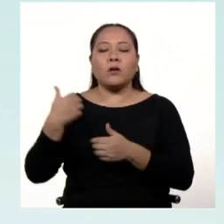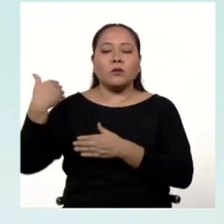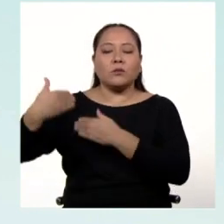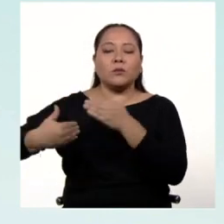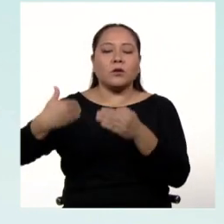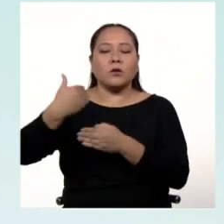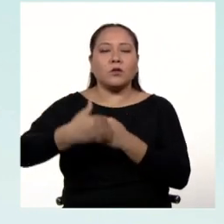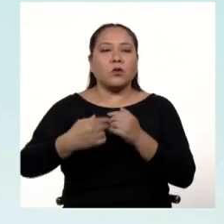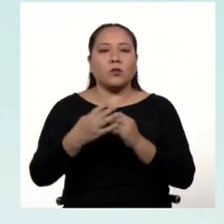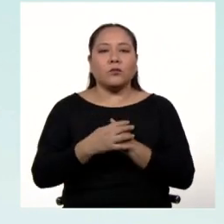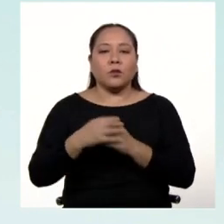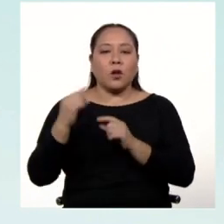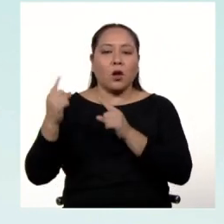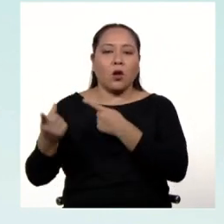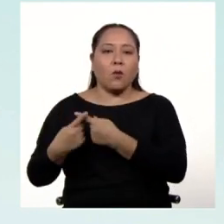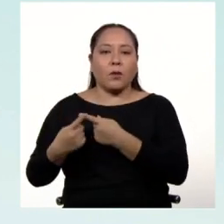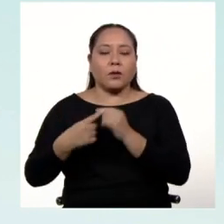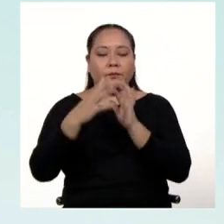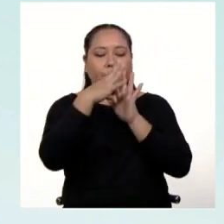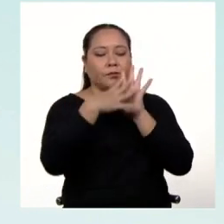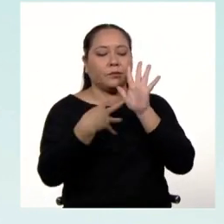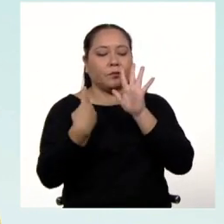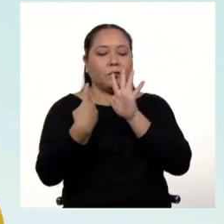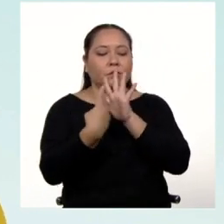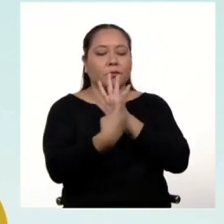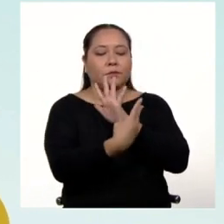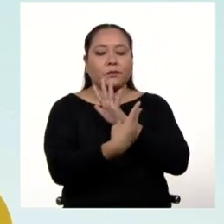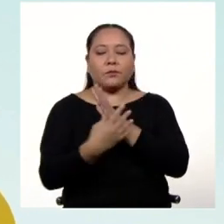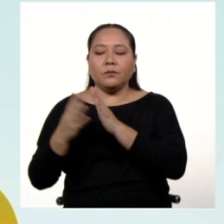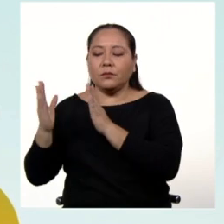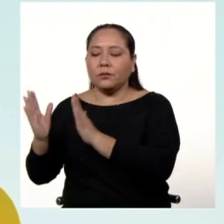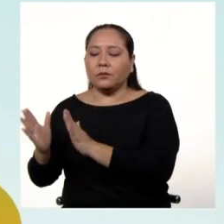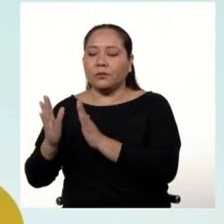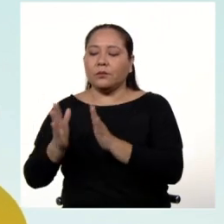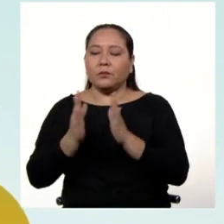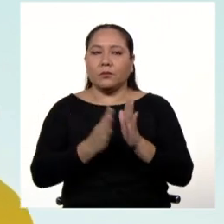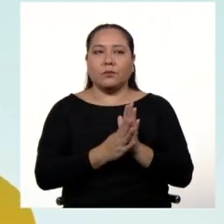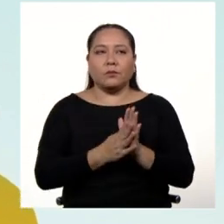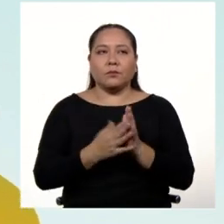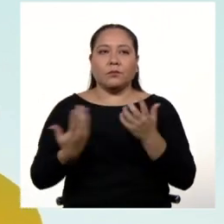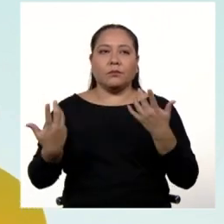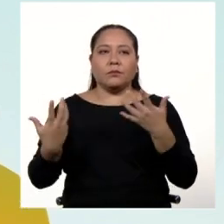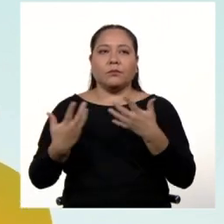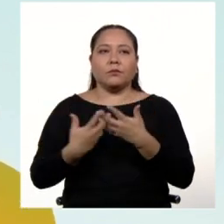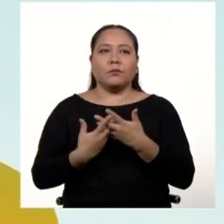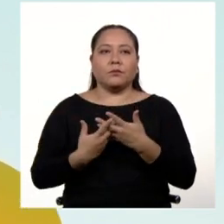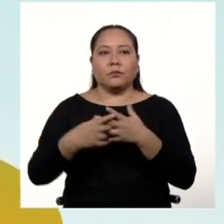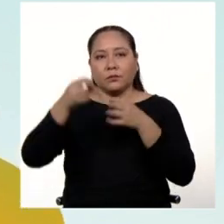geométrica, elaboramos una tabla para relacionar los términos de la progresión con los datos.